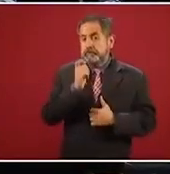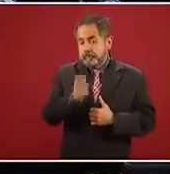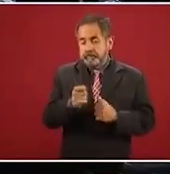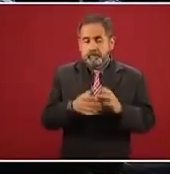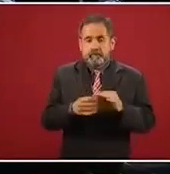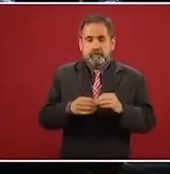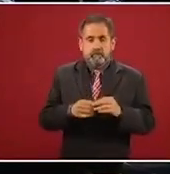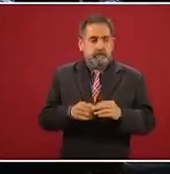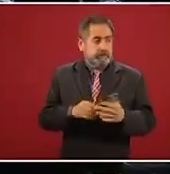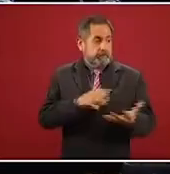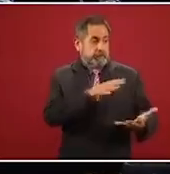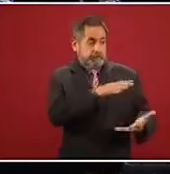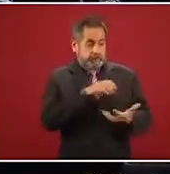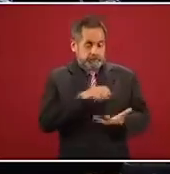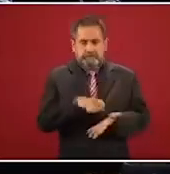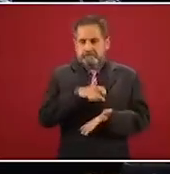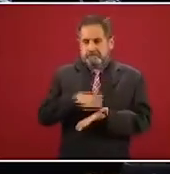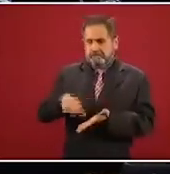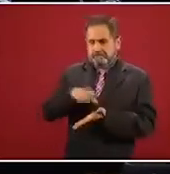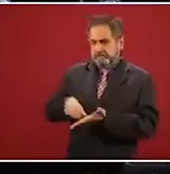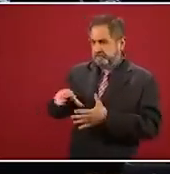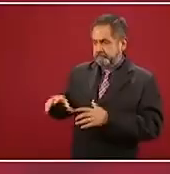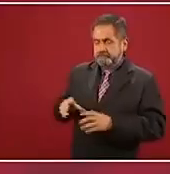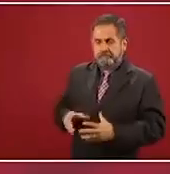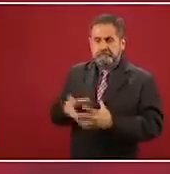de equipos,